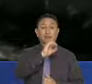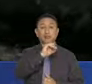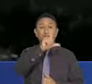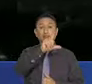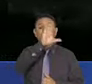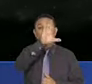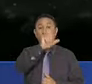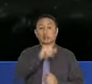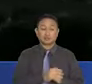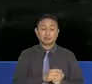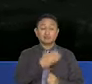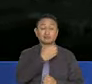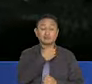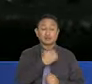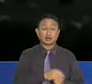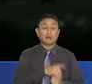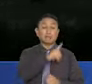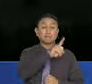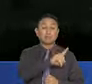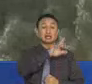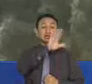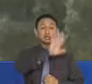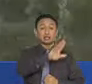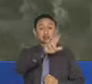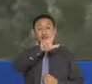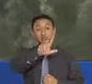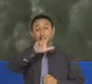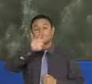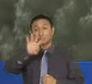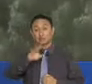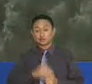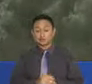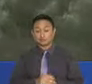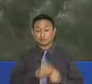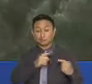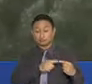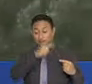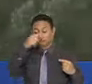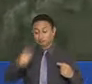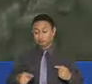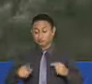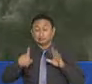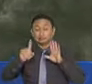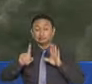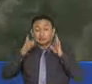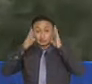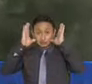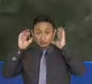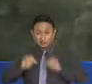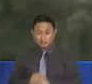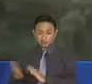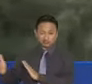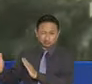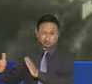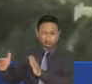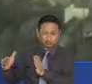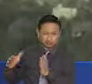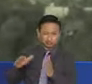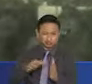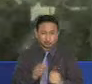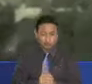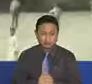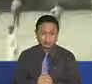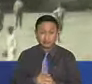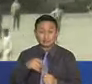agosto de 1534 eso es lo que pasa aquí el 6 de diciembre aparte de una gran matanza el va